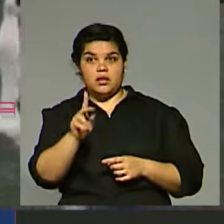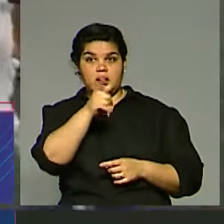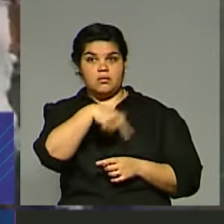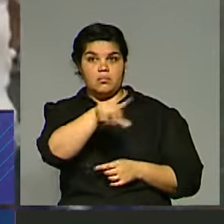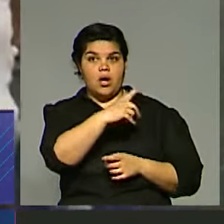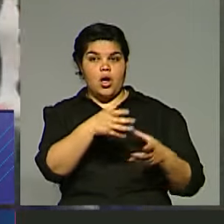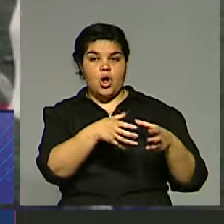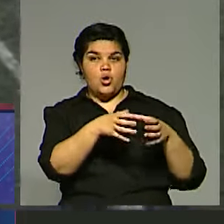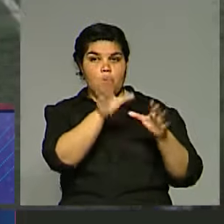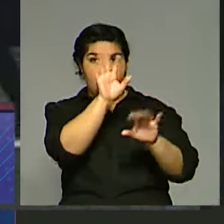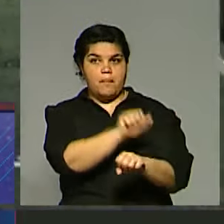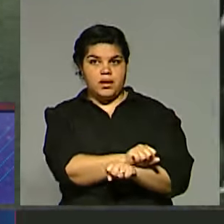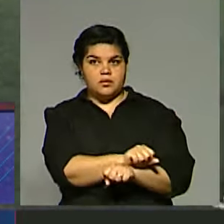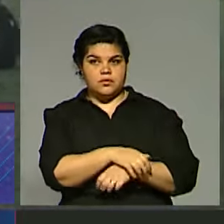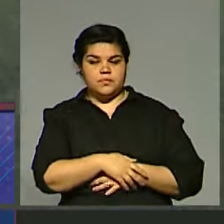miren.